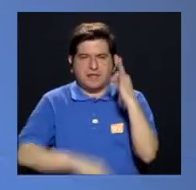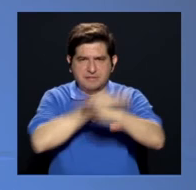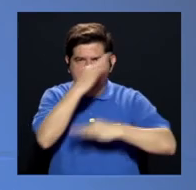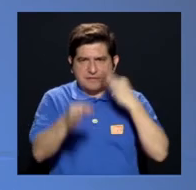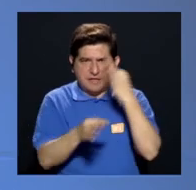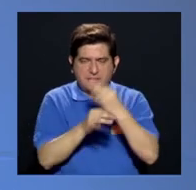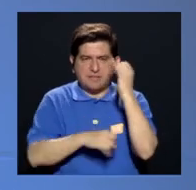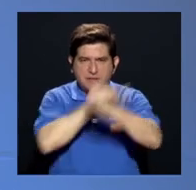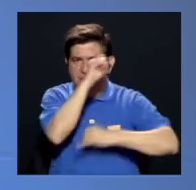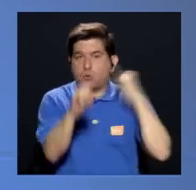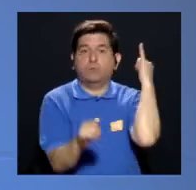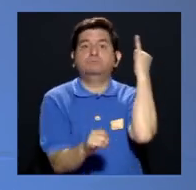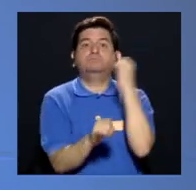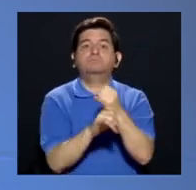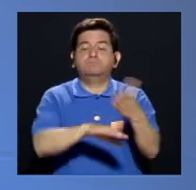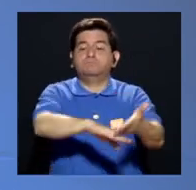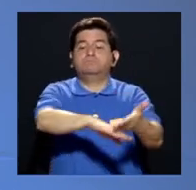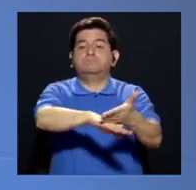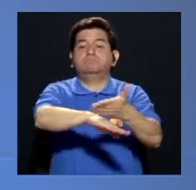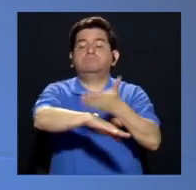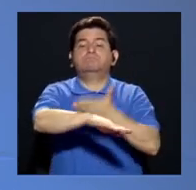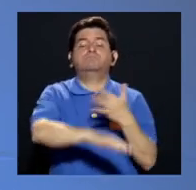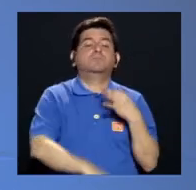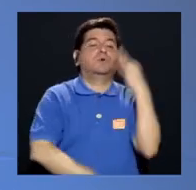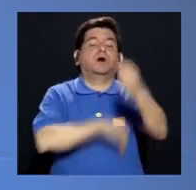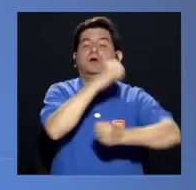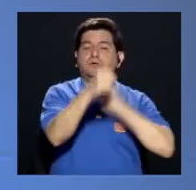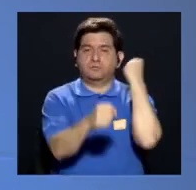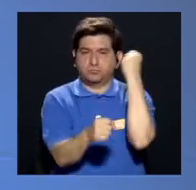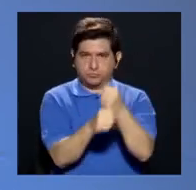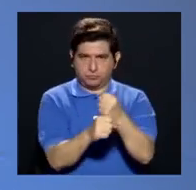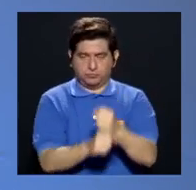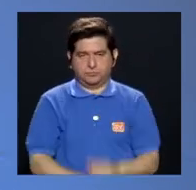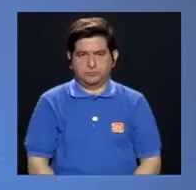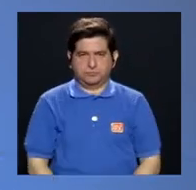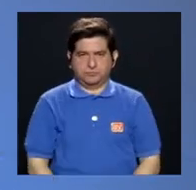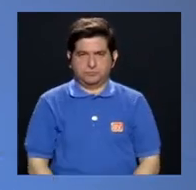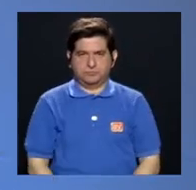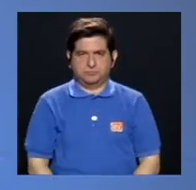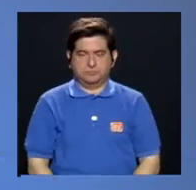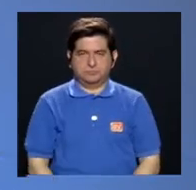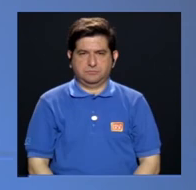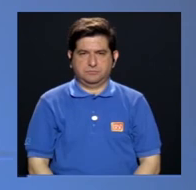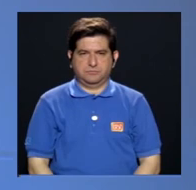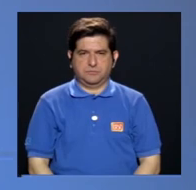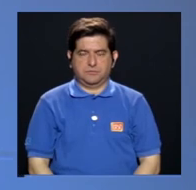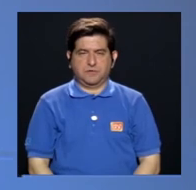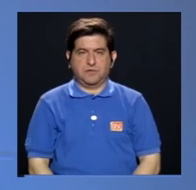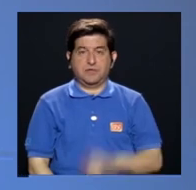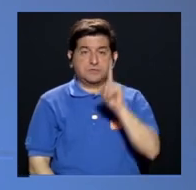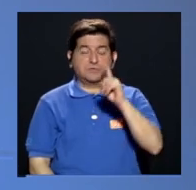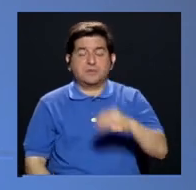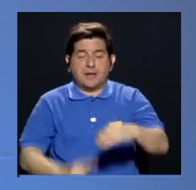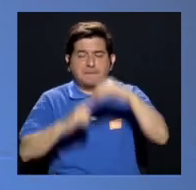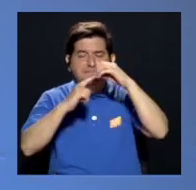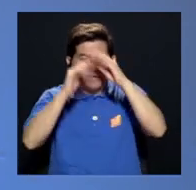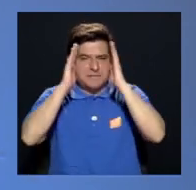internacional crezca en los próximos años. Esto tiene que ser una